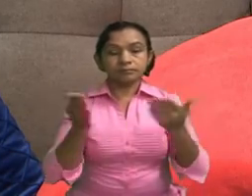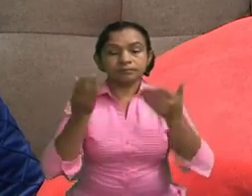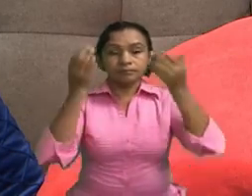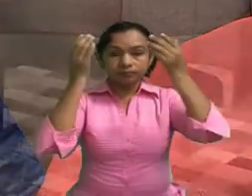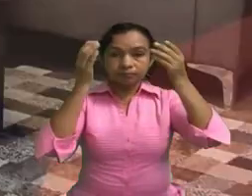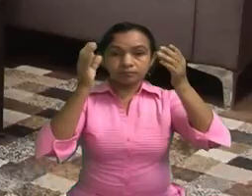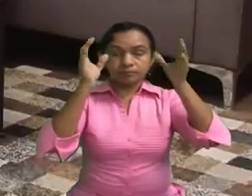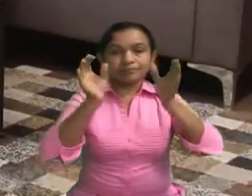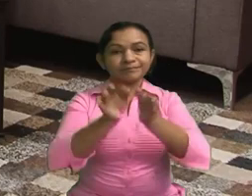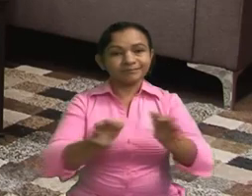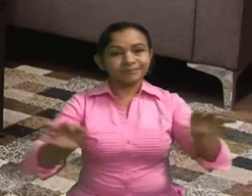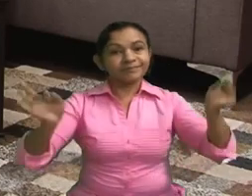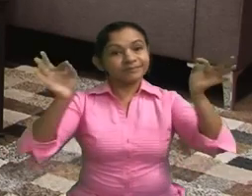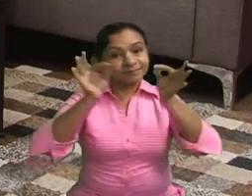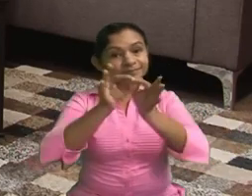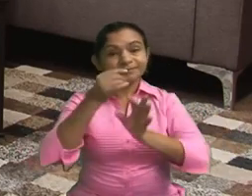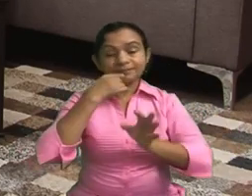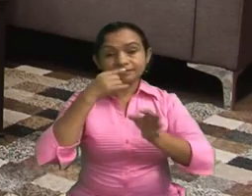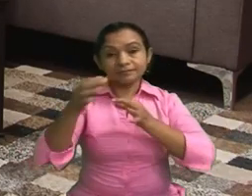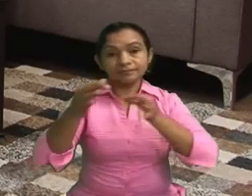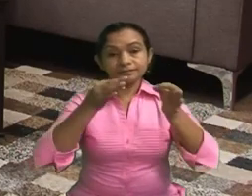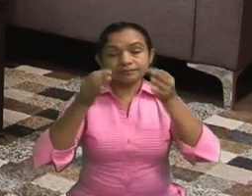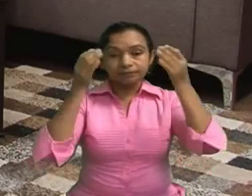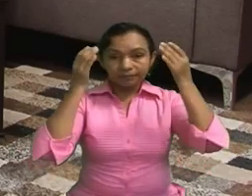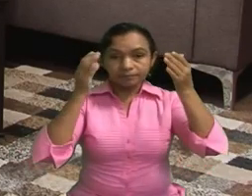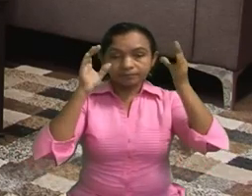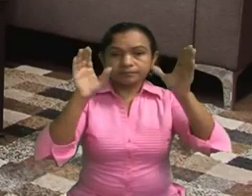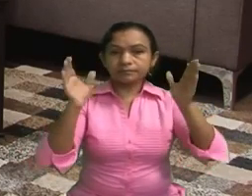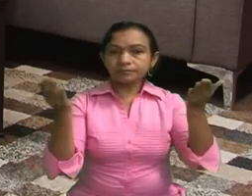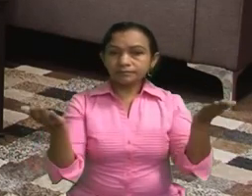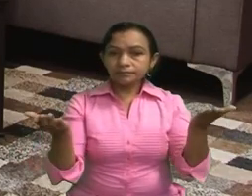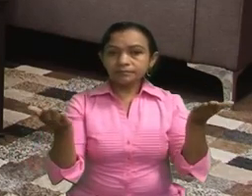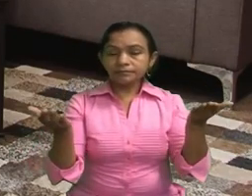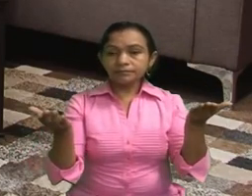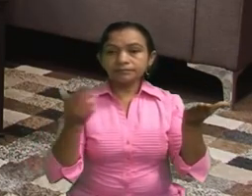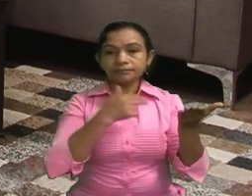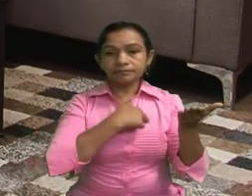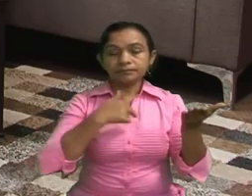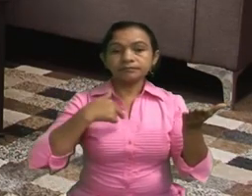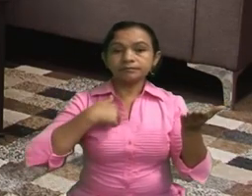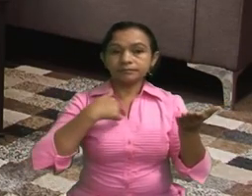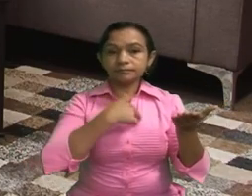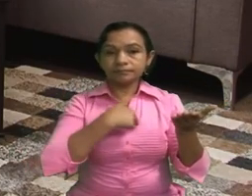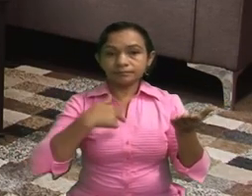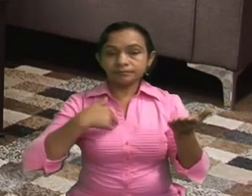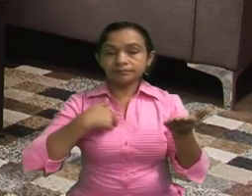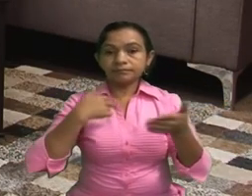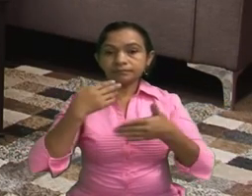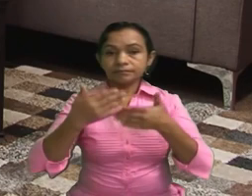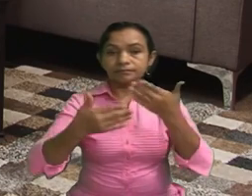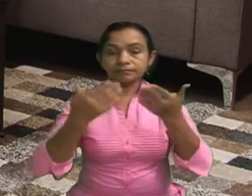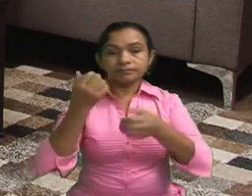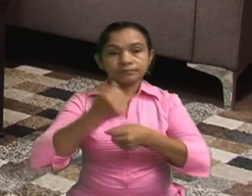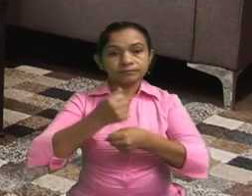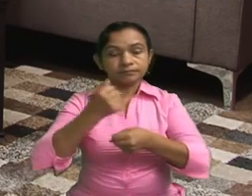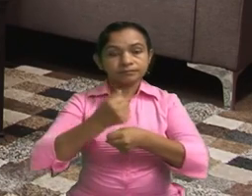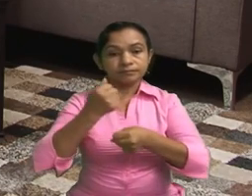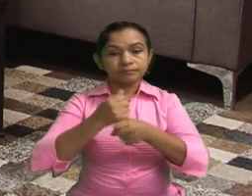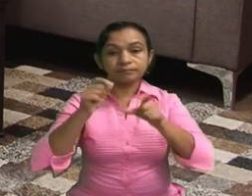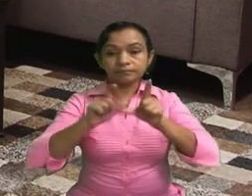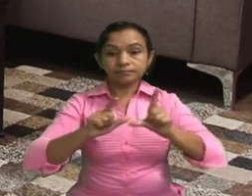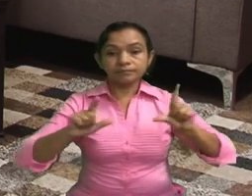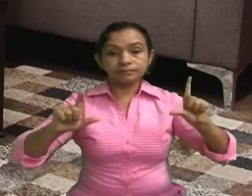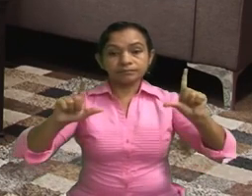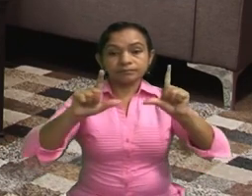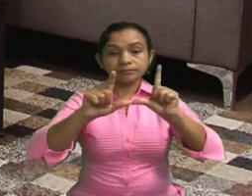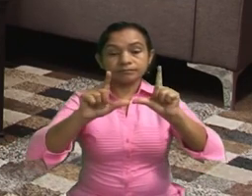cultura, eso es muy importante decirlo. Sí. La cultura no, porque vamos a accionar, ¿verdad? O a trabajar en zonas donde están